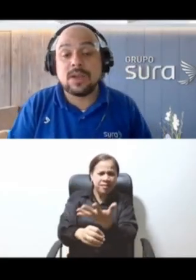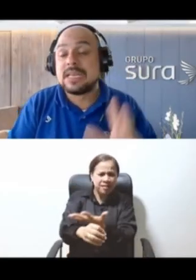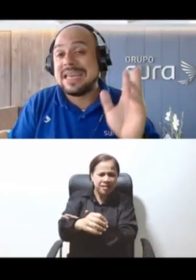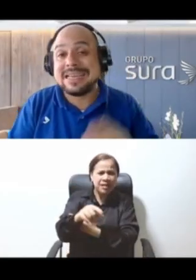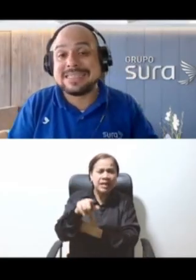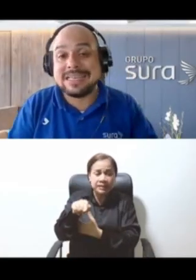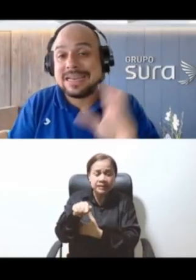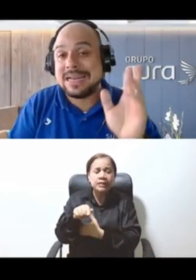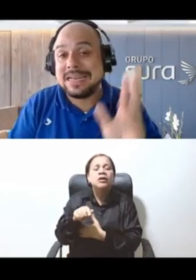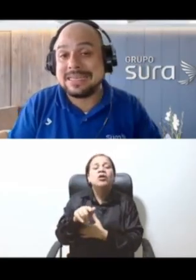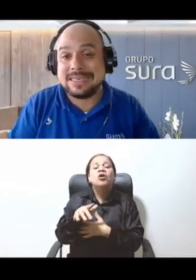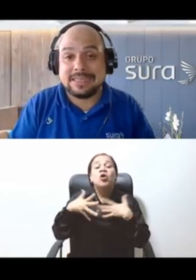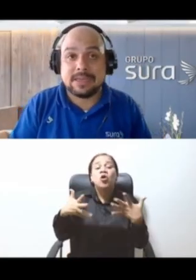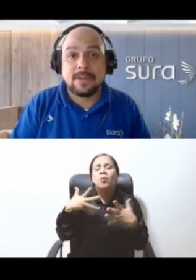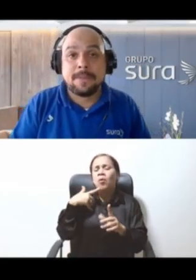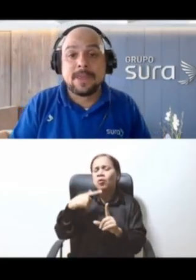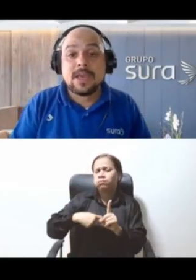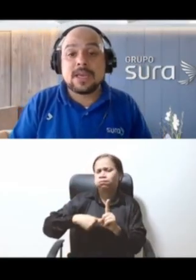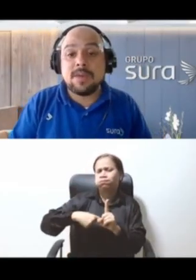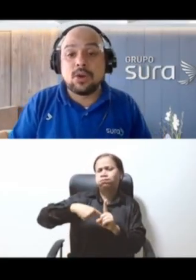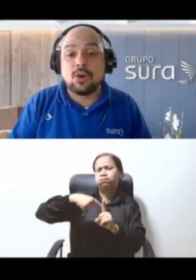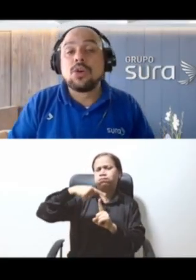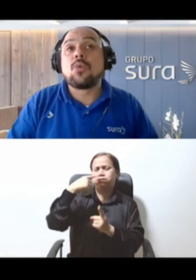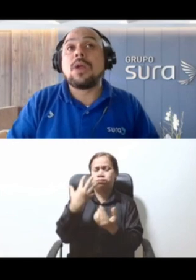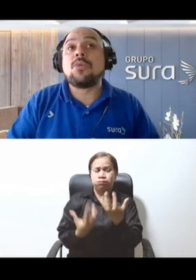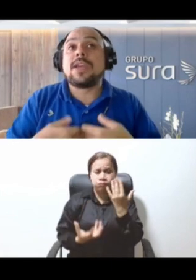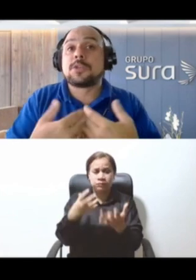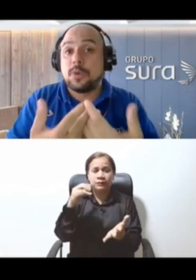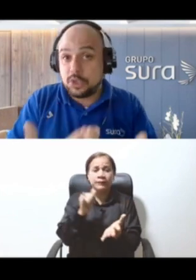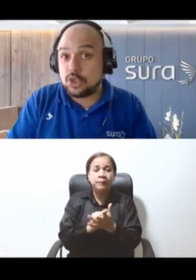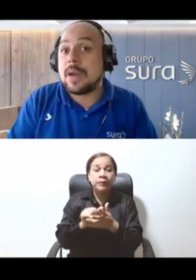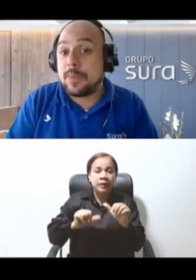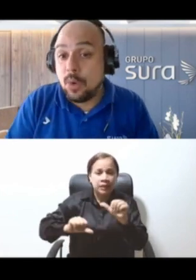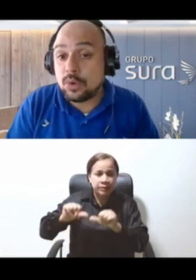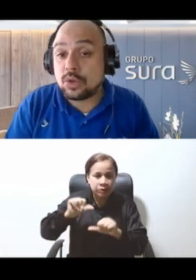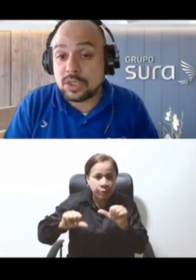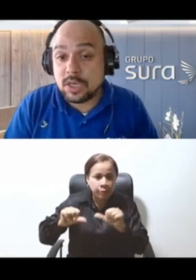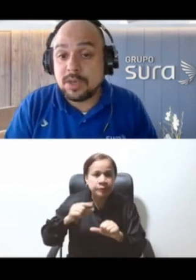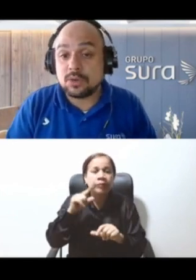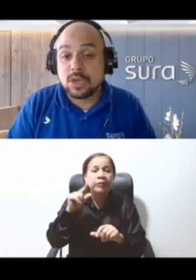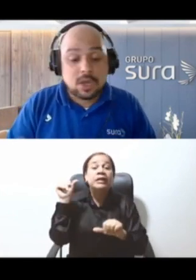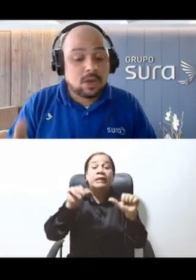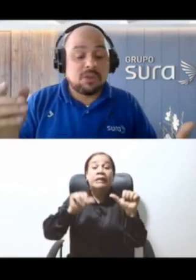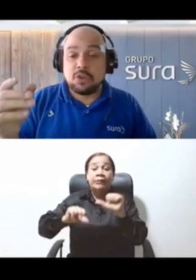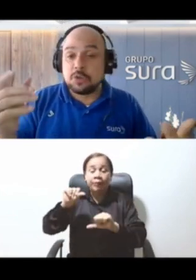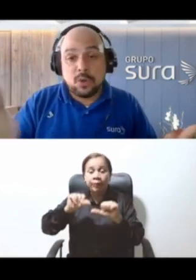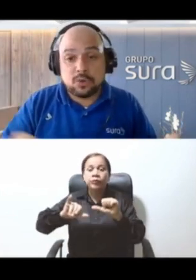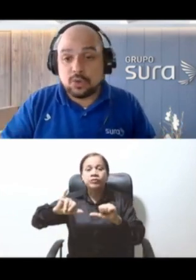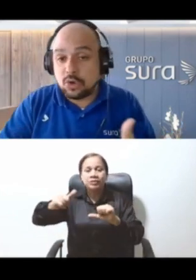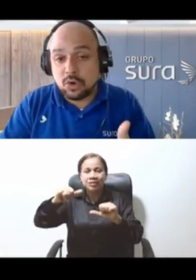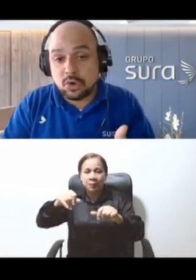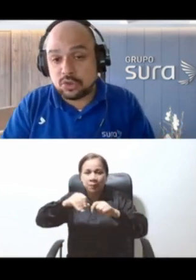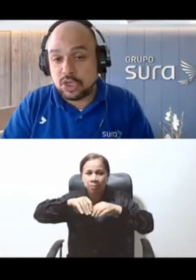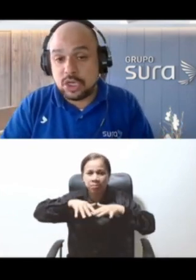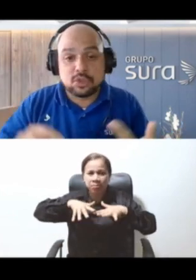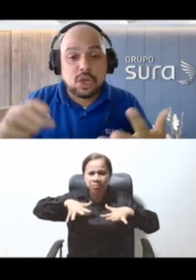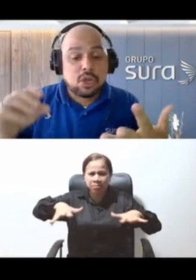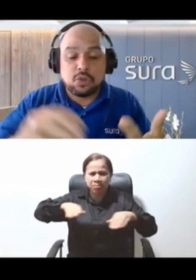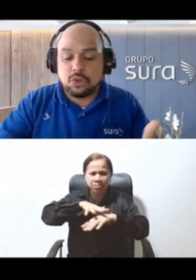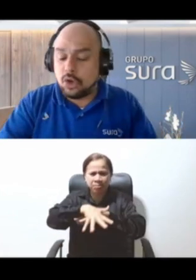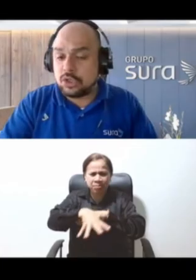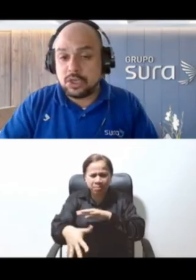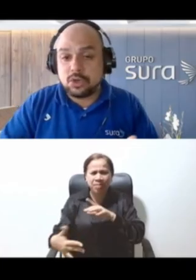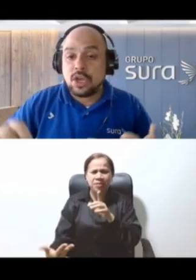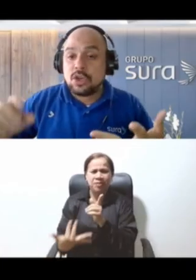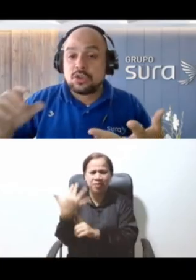bajas temperaturas, etcétera, etcétera. Químico, cuando hay exposición a productos químicos, cuando esos productos son